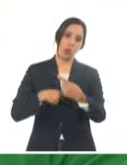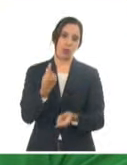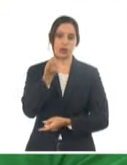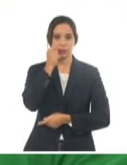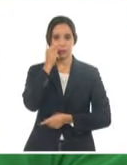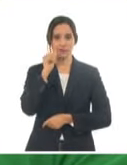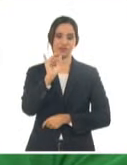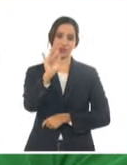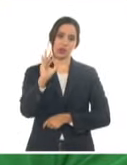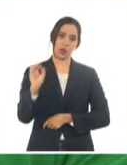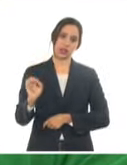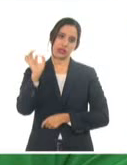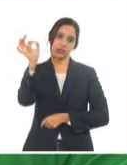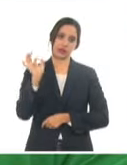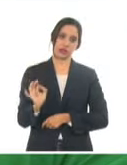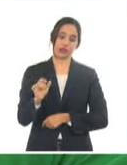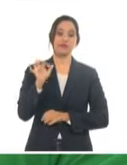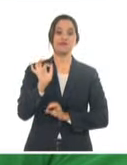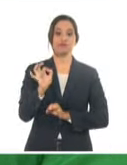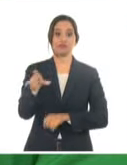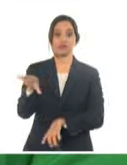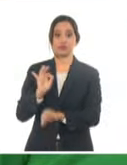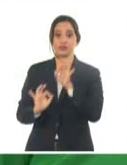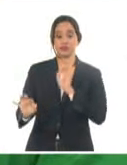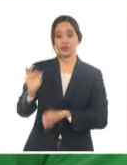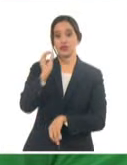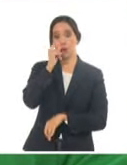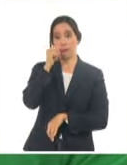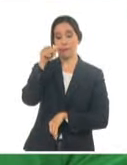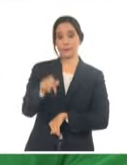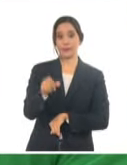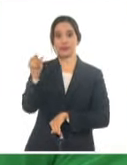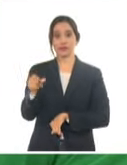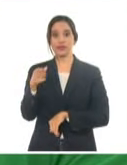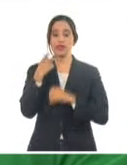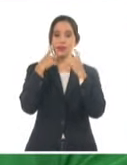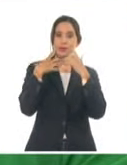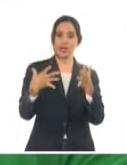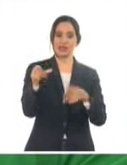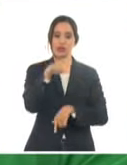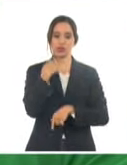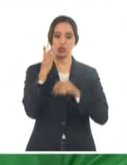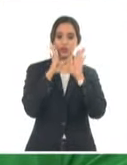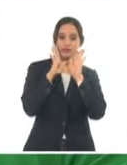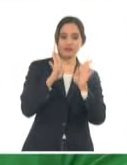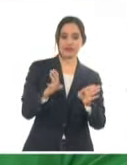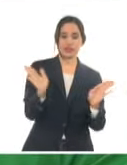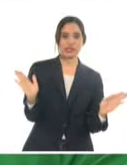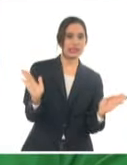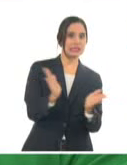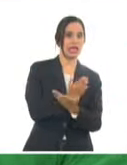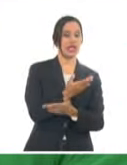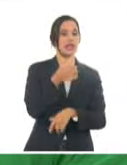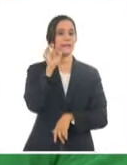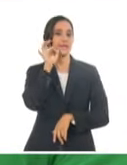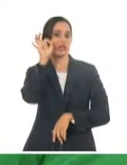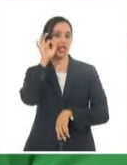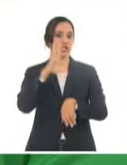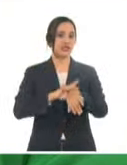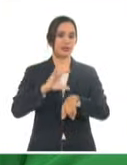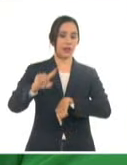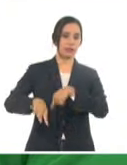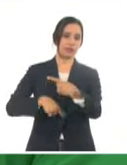aproximadamente. Y estamos enfrascados en lograr erradicar el VIH para el año 2030, un grupo de acciones importantísimas que